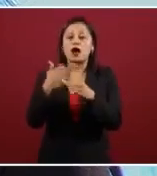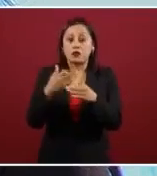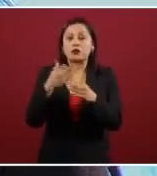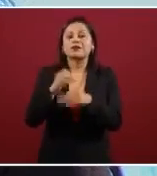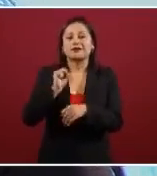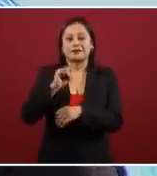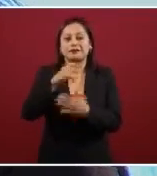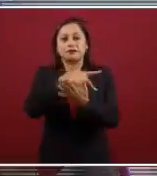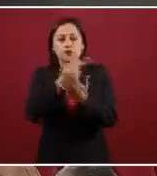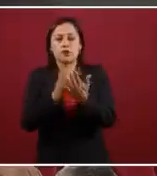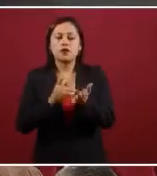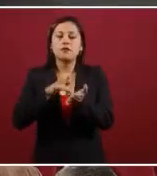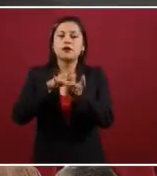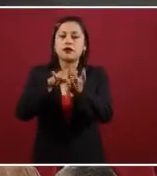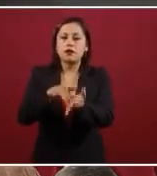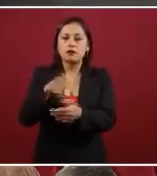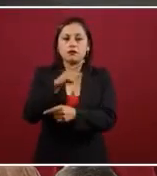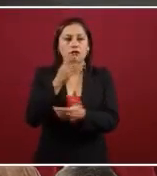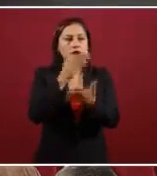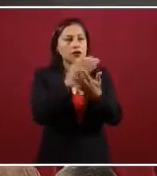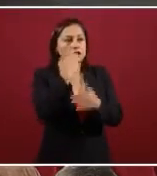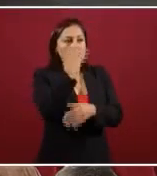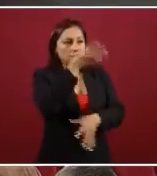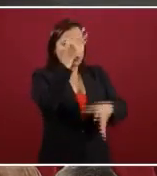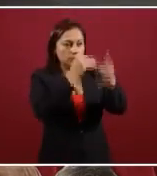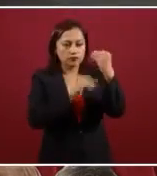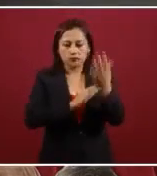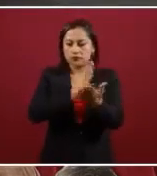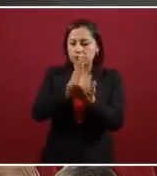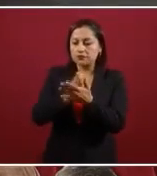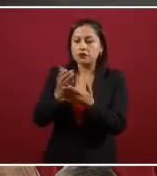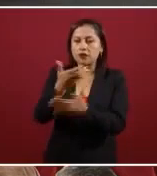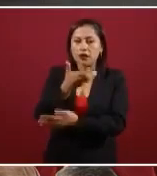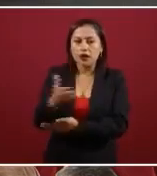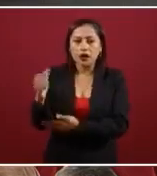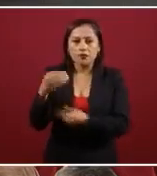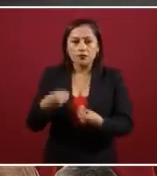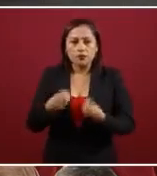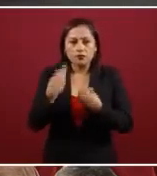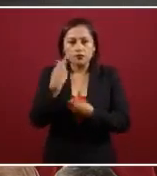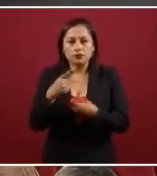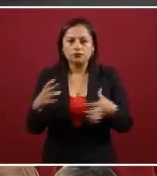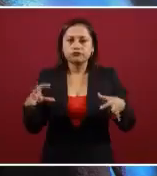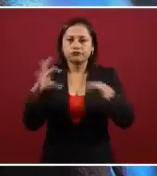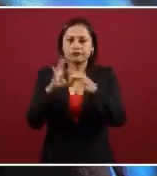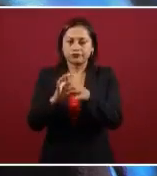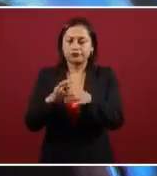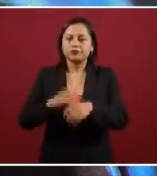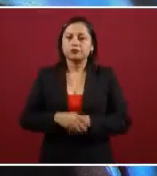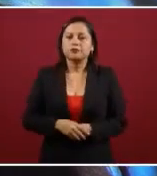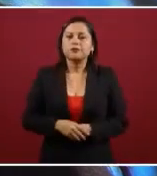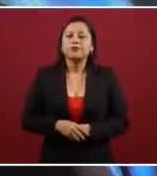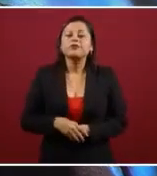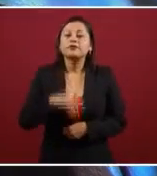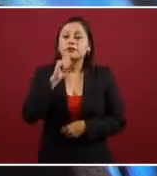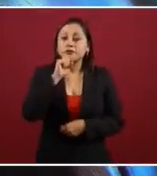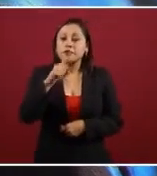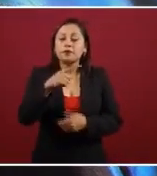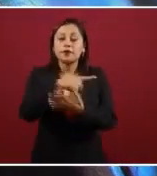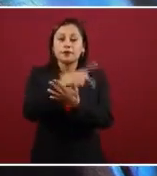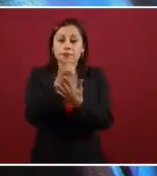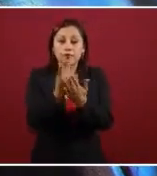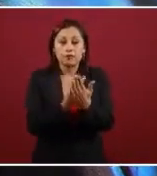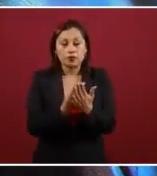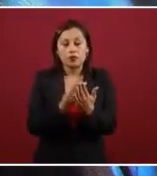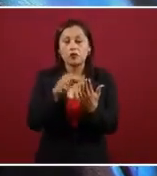programa Sembrando Vida. Y en el programa, este programa de restauración productiva social más grande